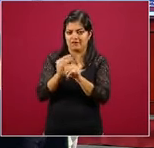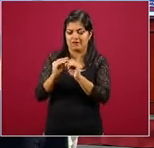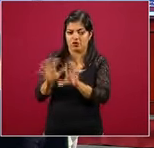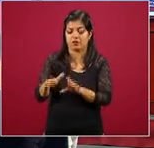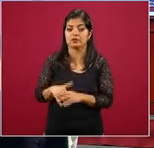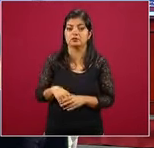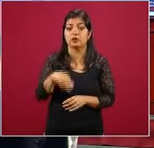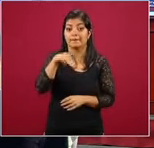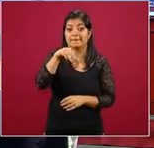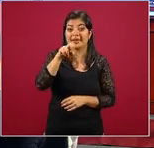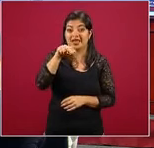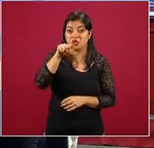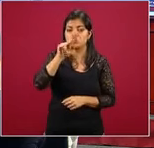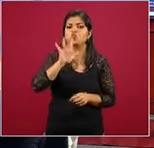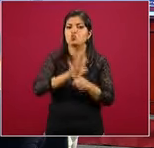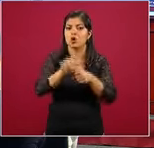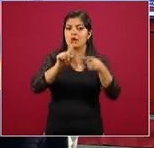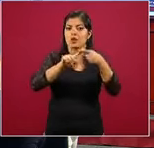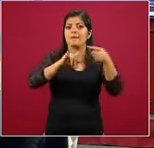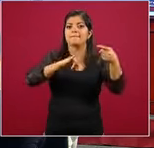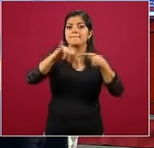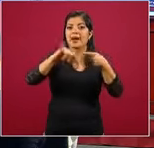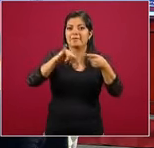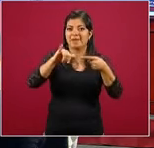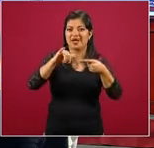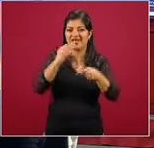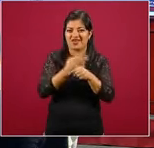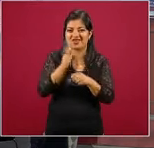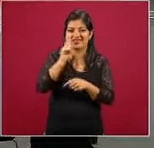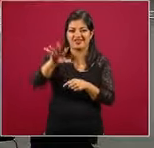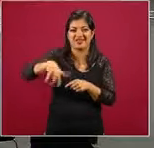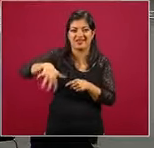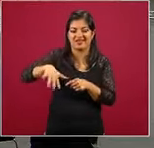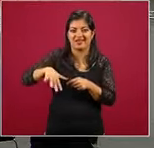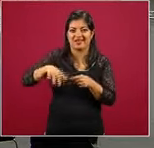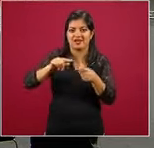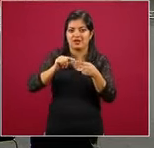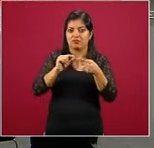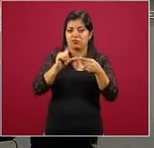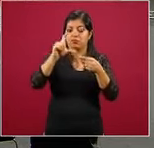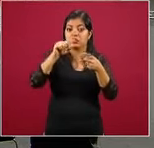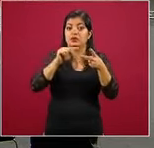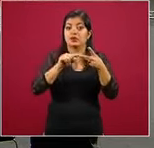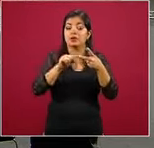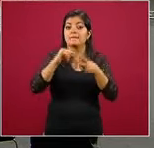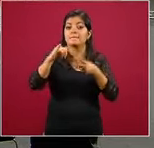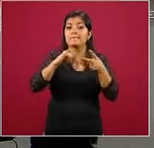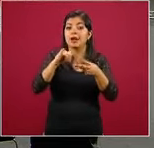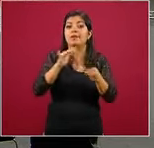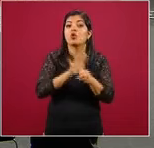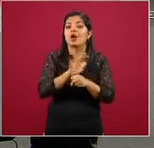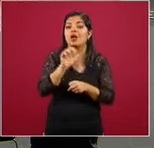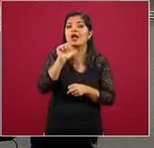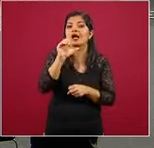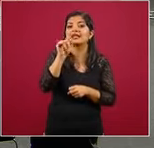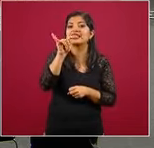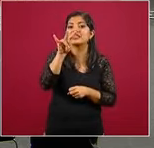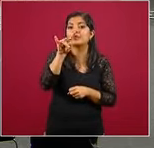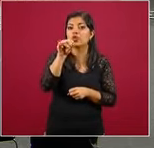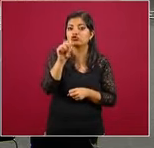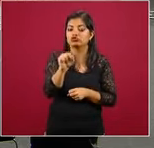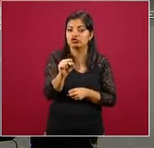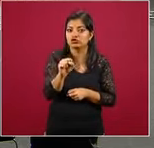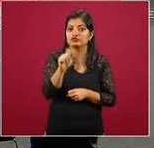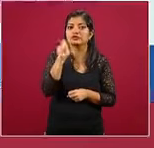es mapa de casos acumulados, que es este que estamos viendo, mapa de casos activos estimados, que es el que representa